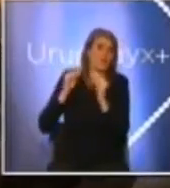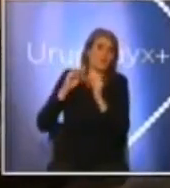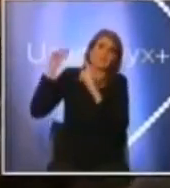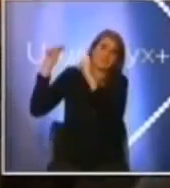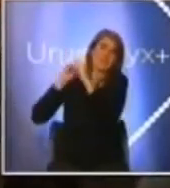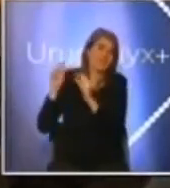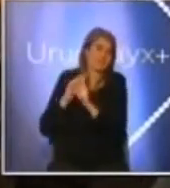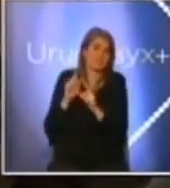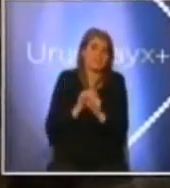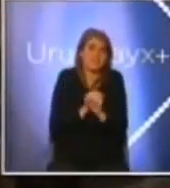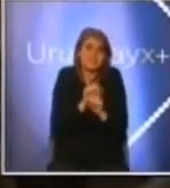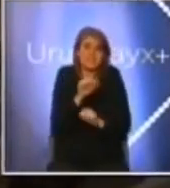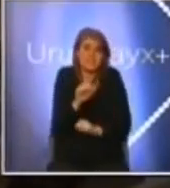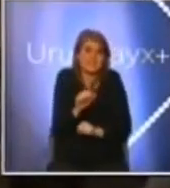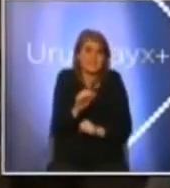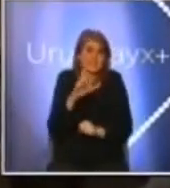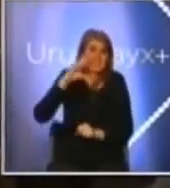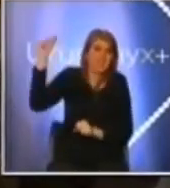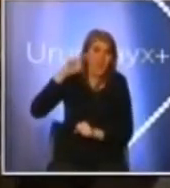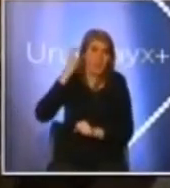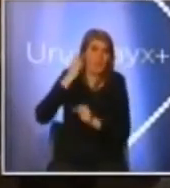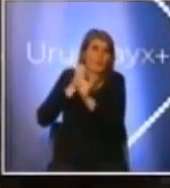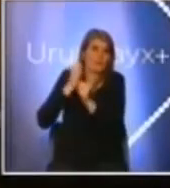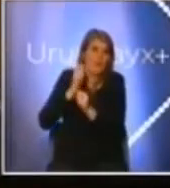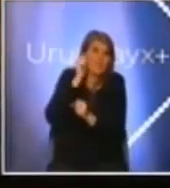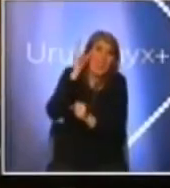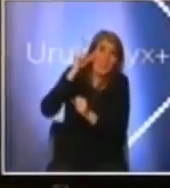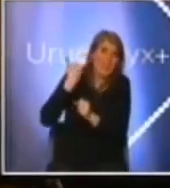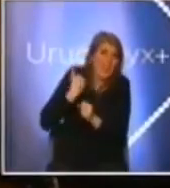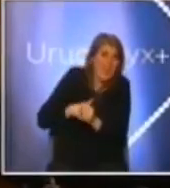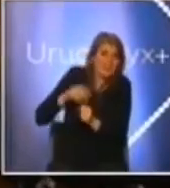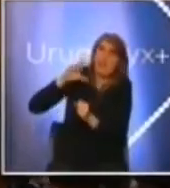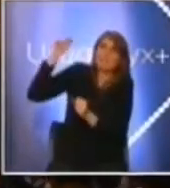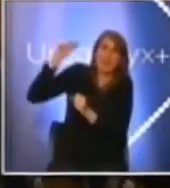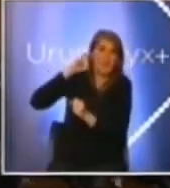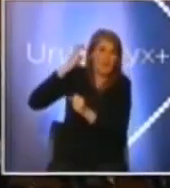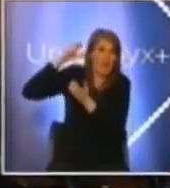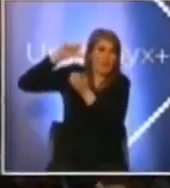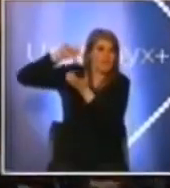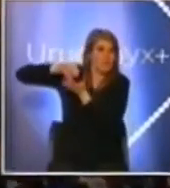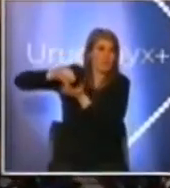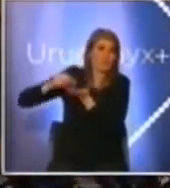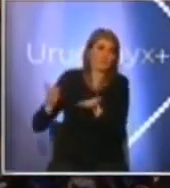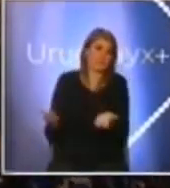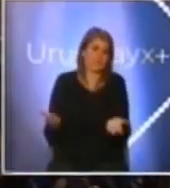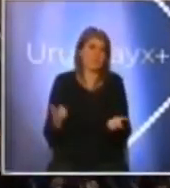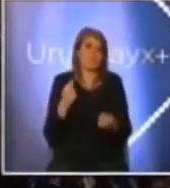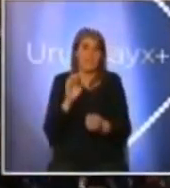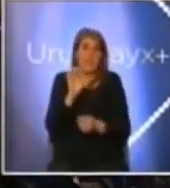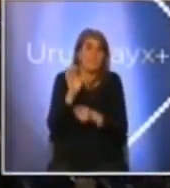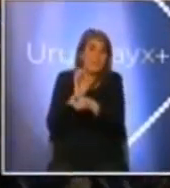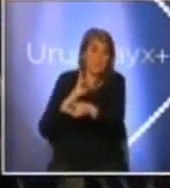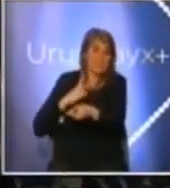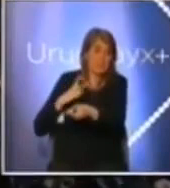jóvenes capacitados, preparados e inteligentes. Y al hacerlo, también esa empresa